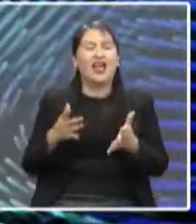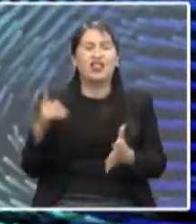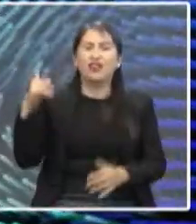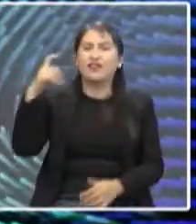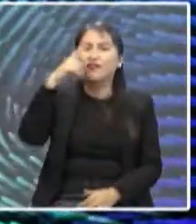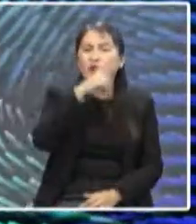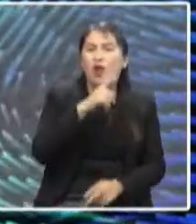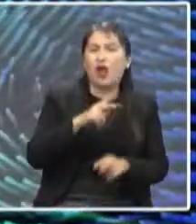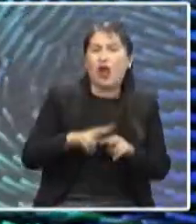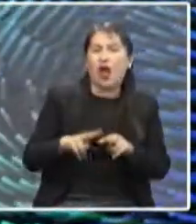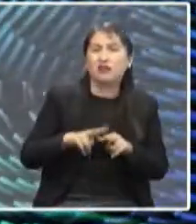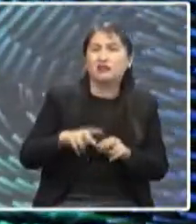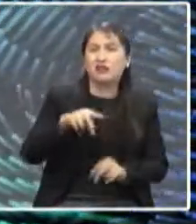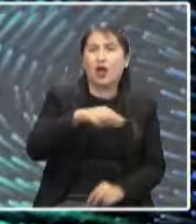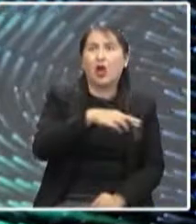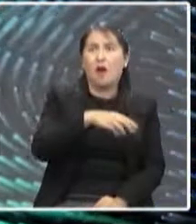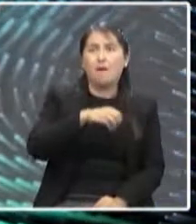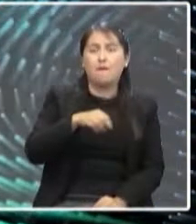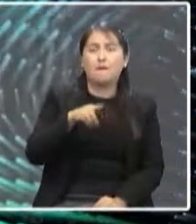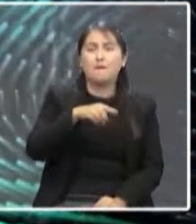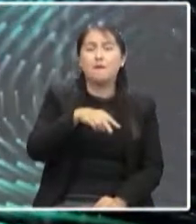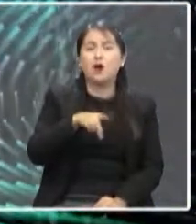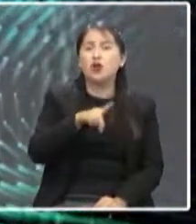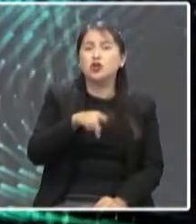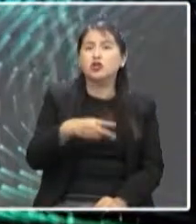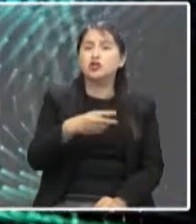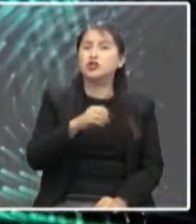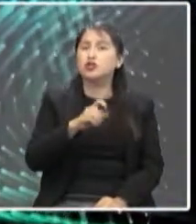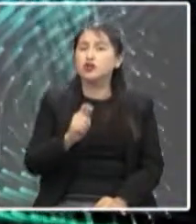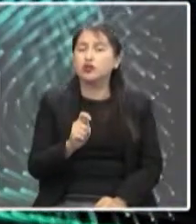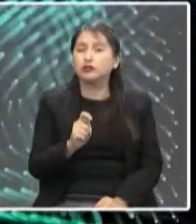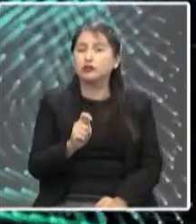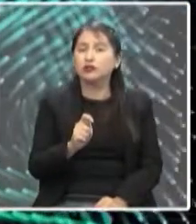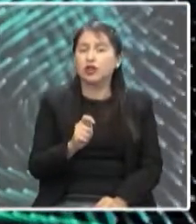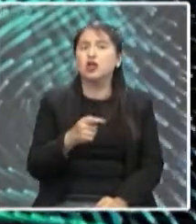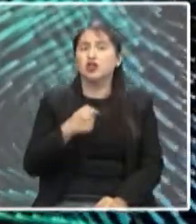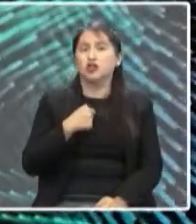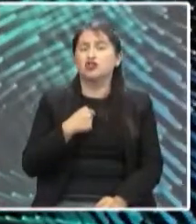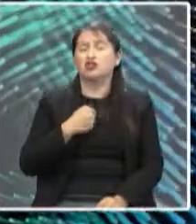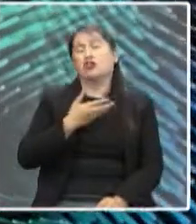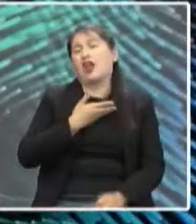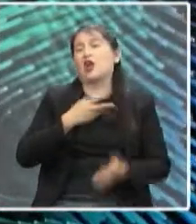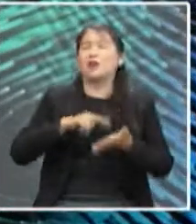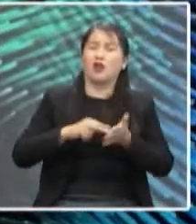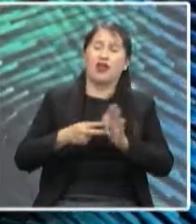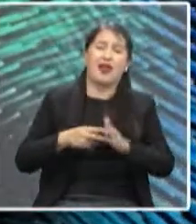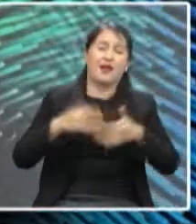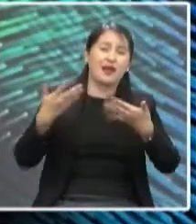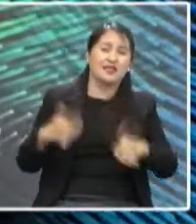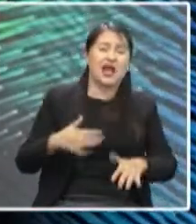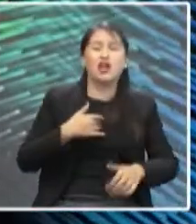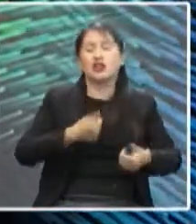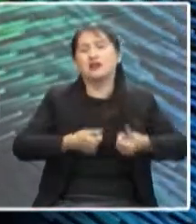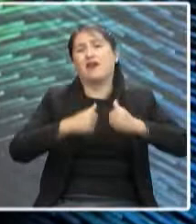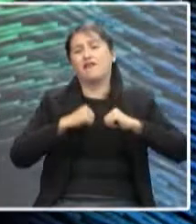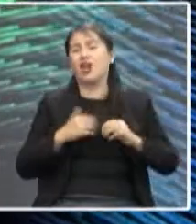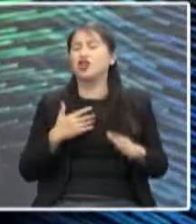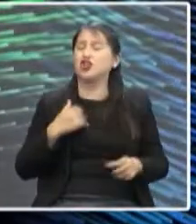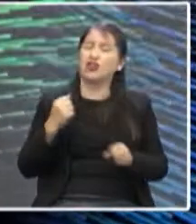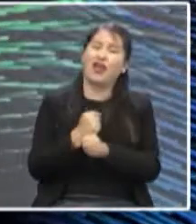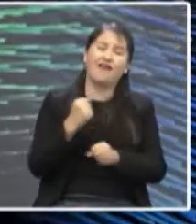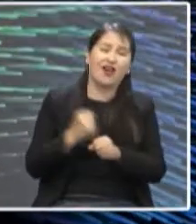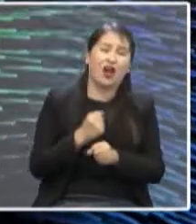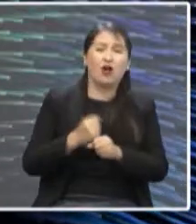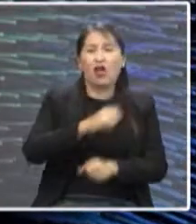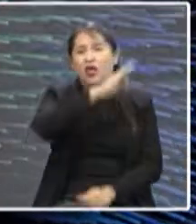un moonshot, ¿para qué yo voy a hacer moonshots? Yo tengo muchos problemas ya, yo tengo muchos desafíos, yo trabajo mucho, yo tengo